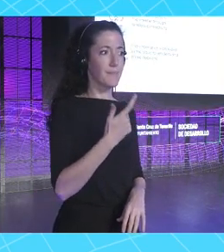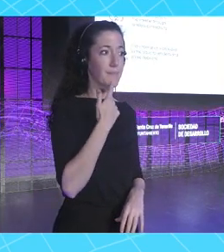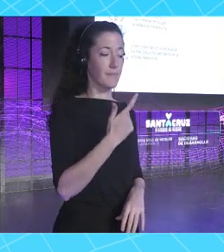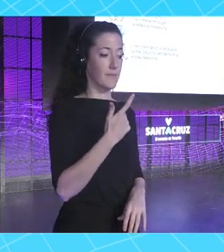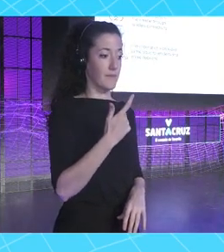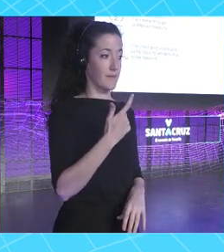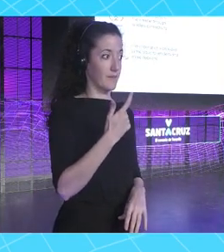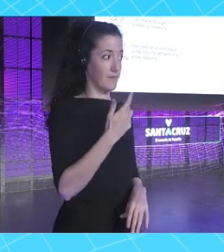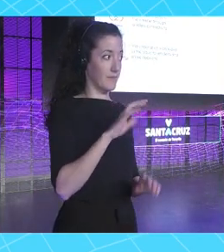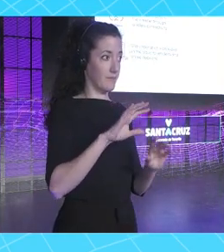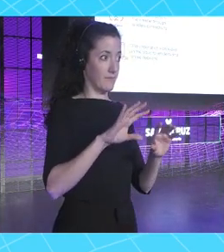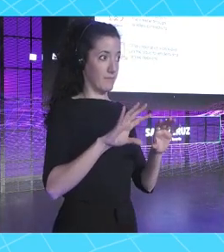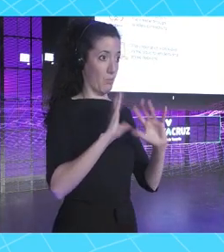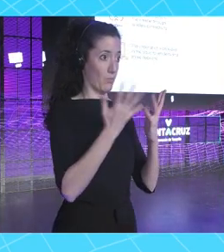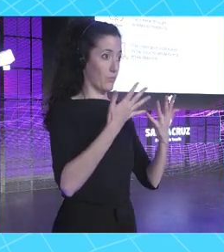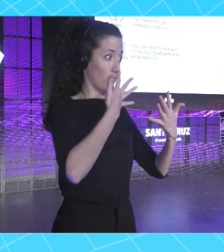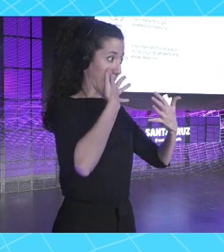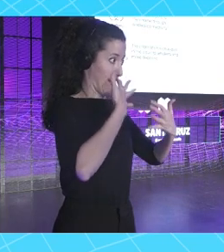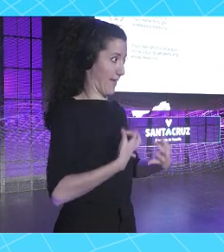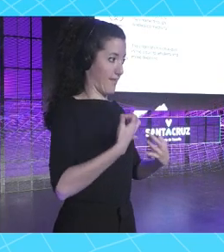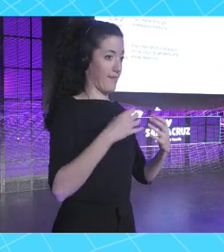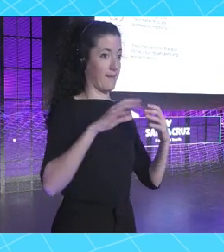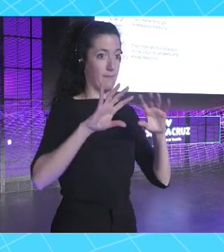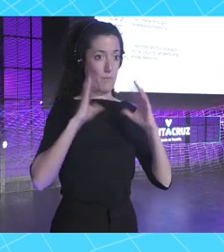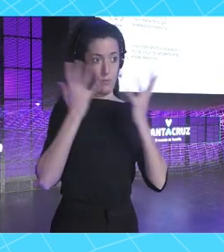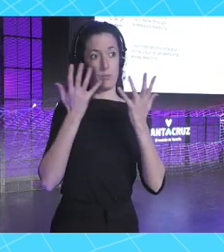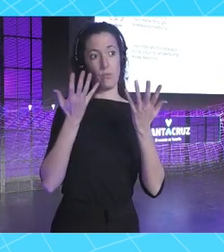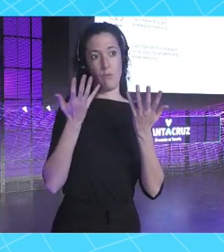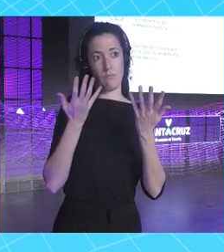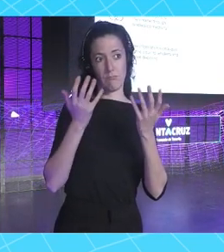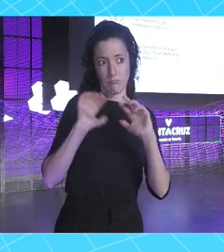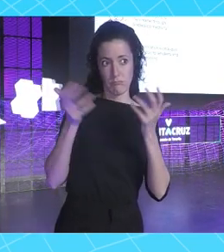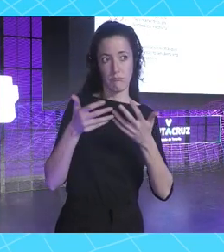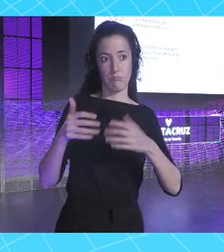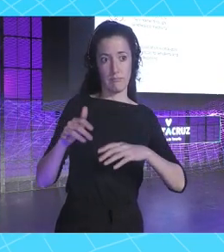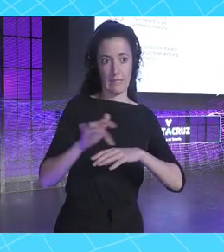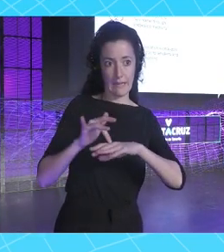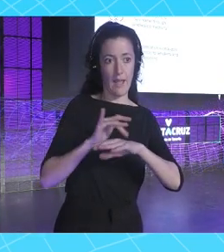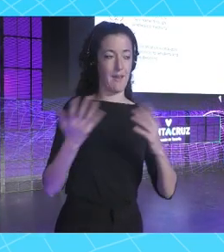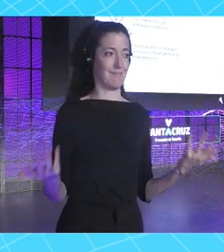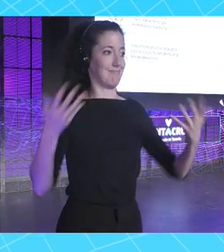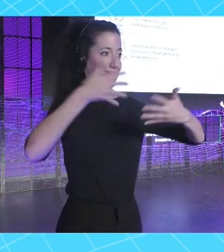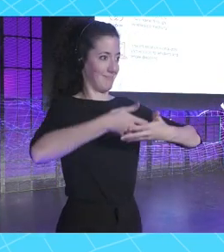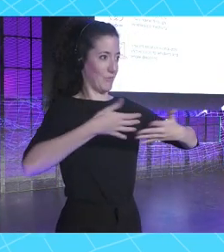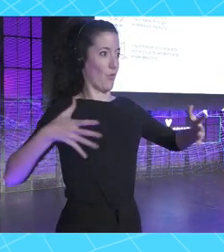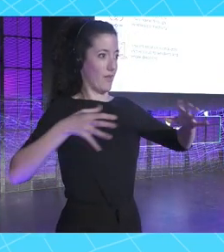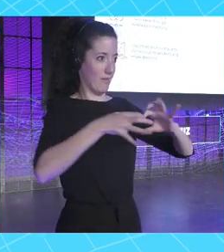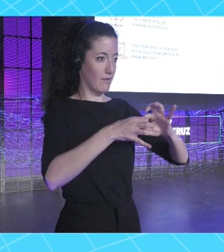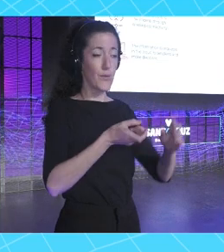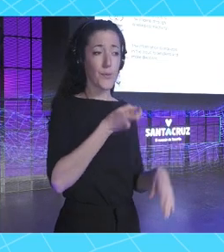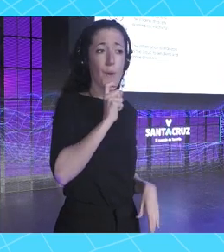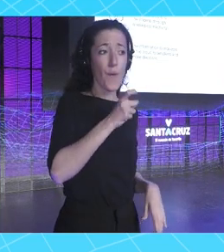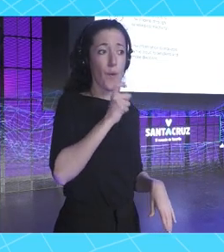mundo con el mundo digital ya está a través de pues sensores que sean capaces de ser como